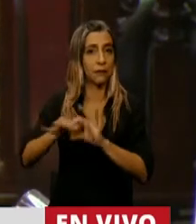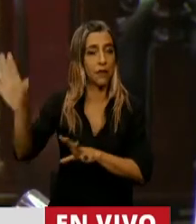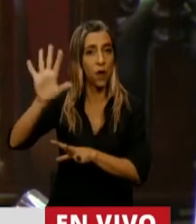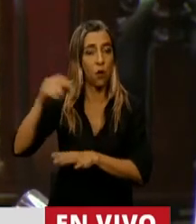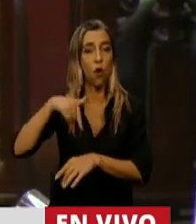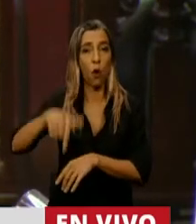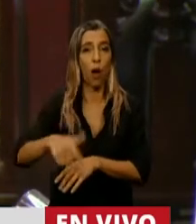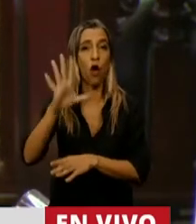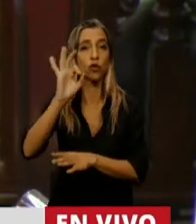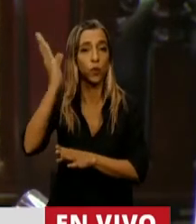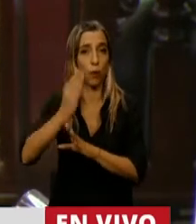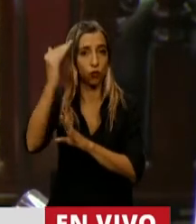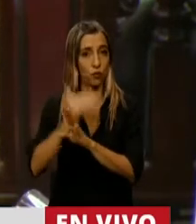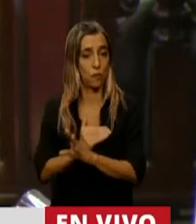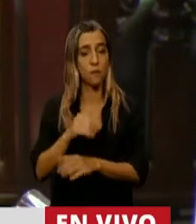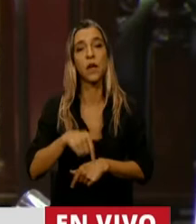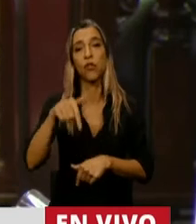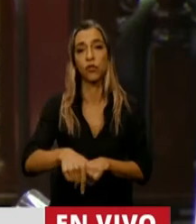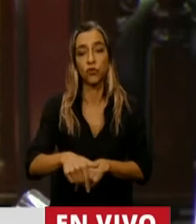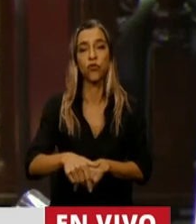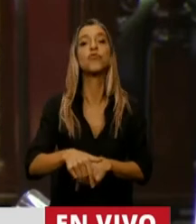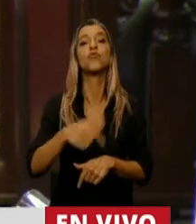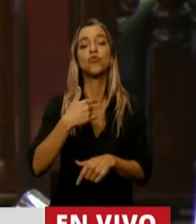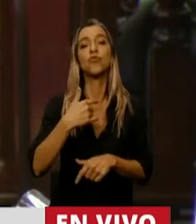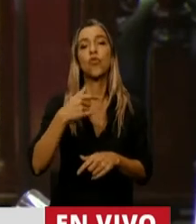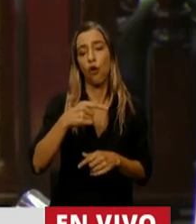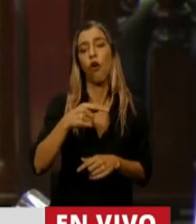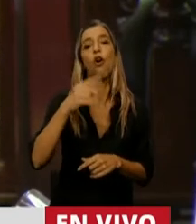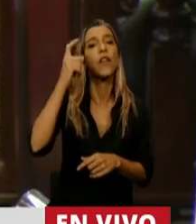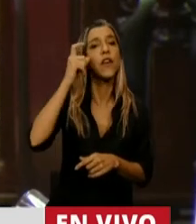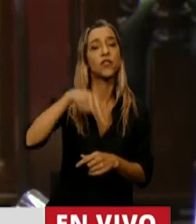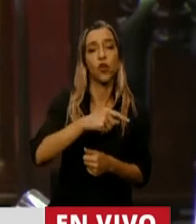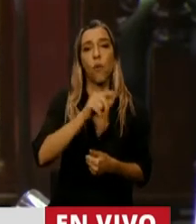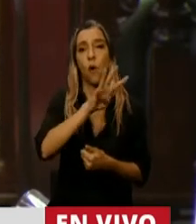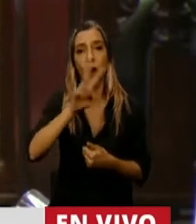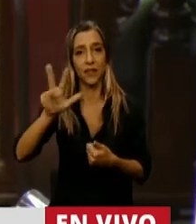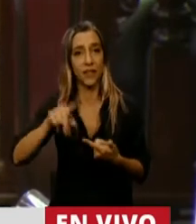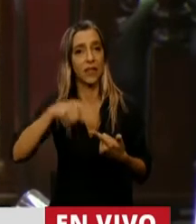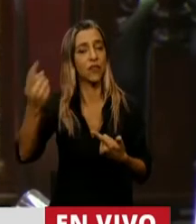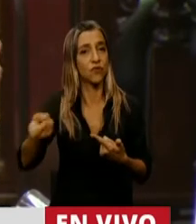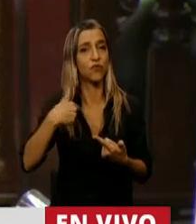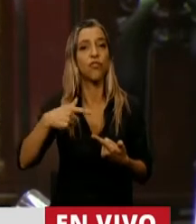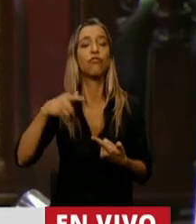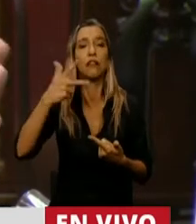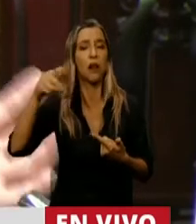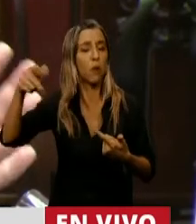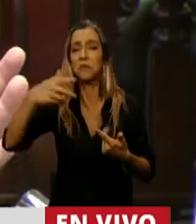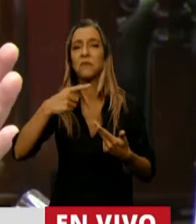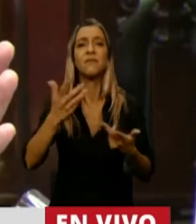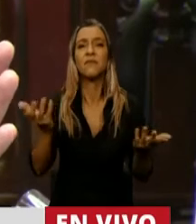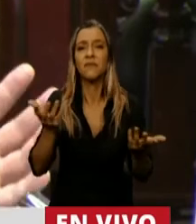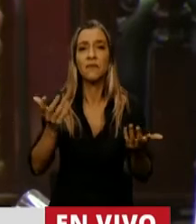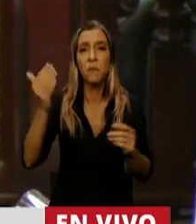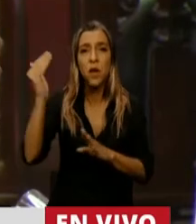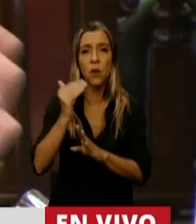3,5% abajo. Hoy, el Dow Jones, 3,43 abajo. El Nasdaq, 3,73 abajo. ¿Alguien piensa que son tiempos